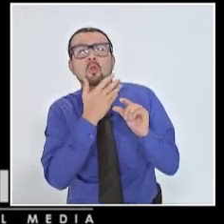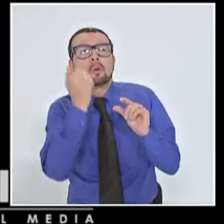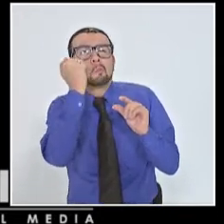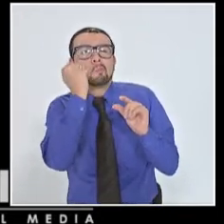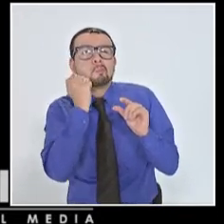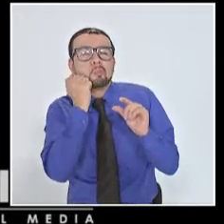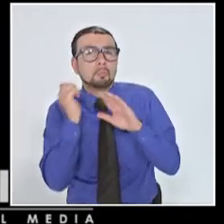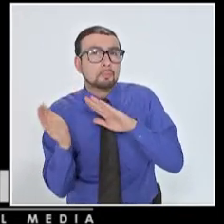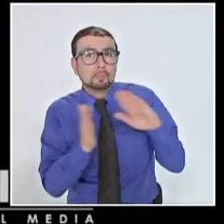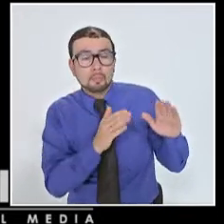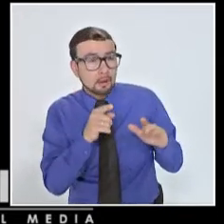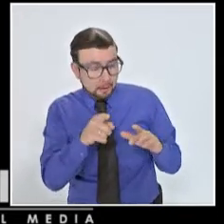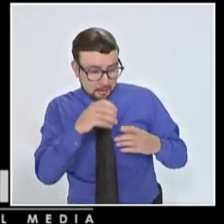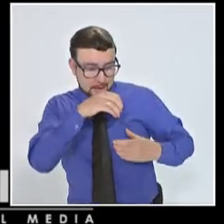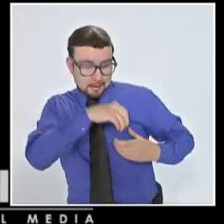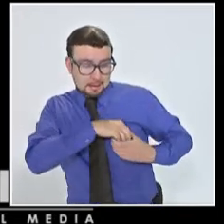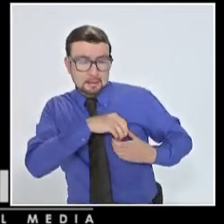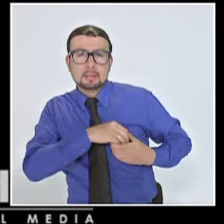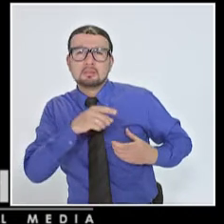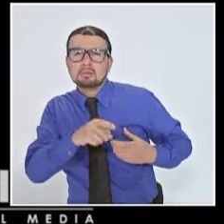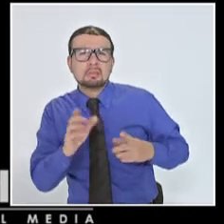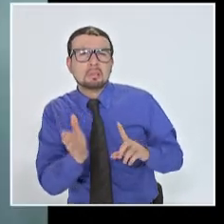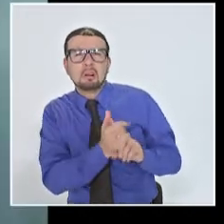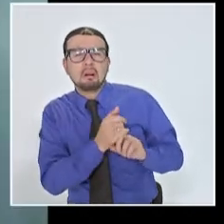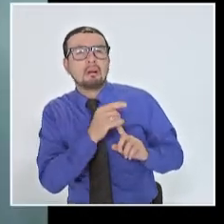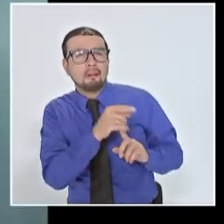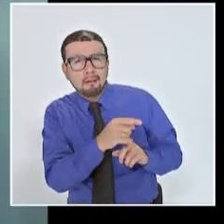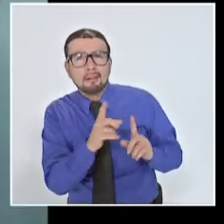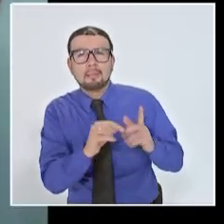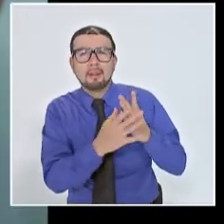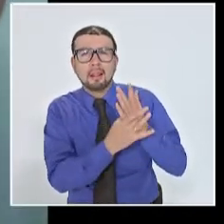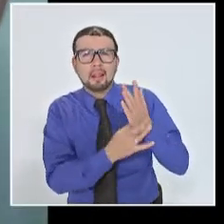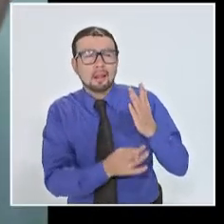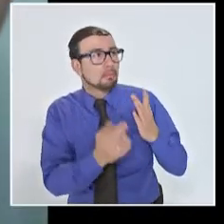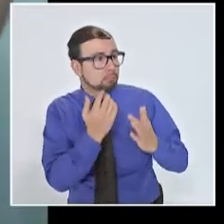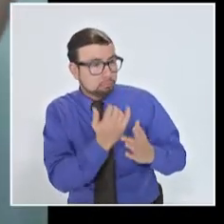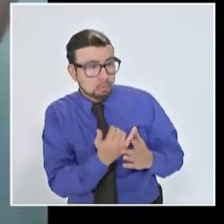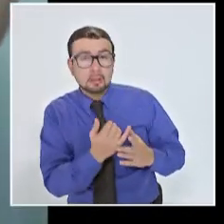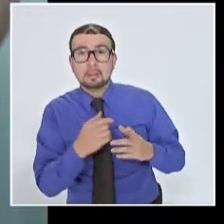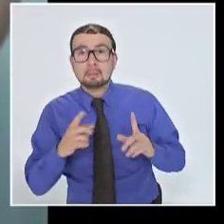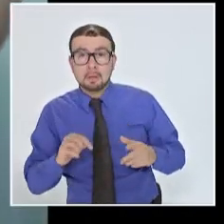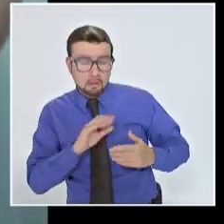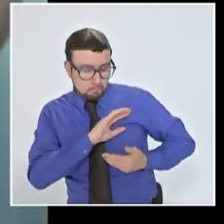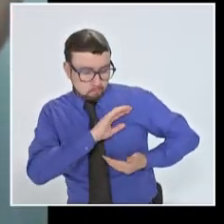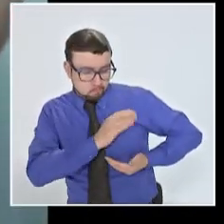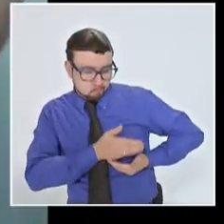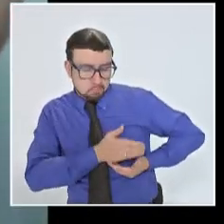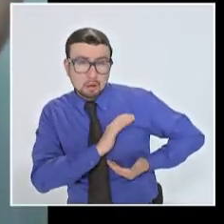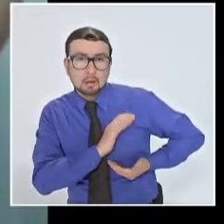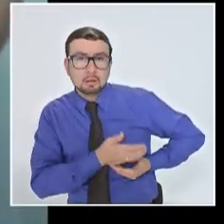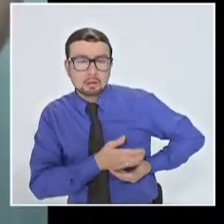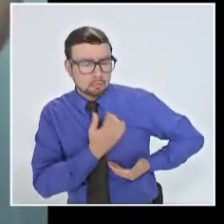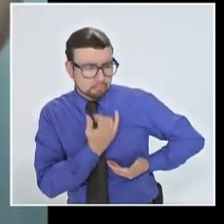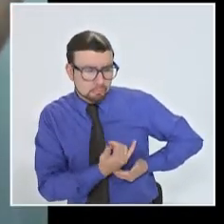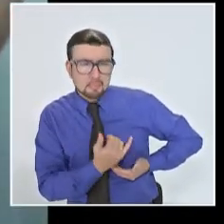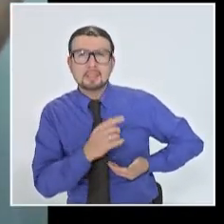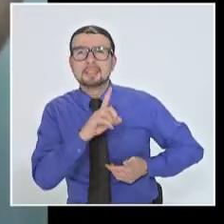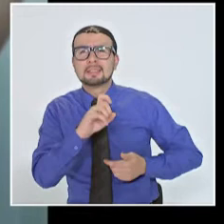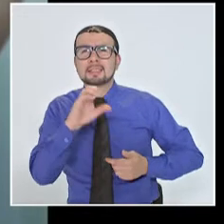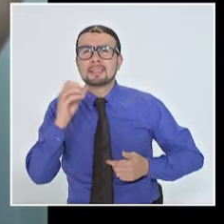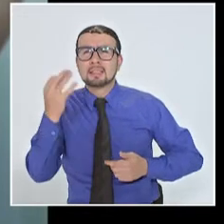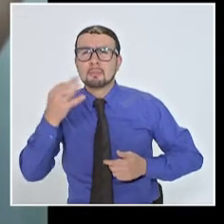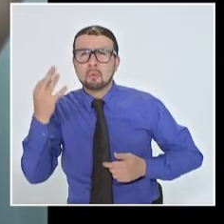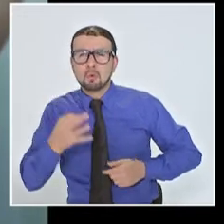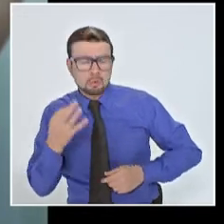el tejido graso y vamos a encontrar también que la glándula mamaria descansa en el 60% de los